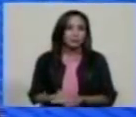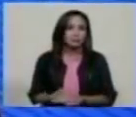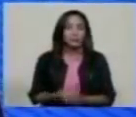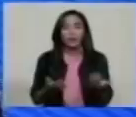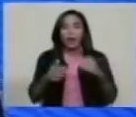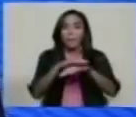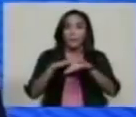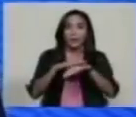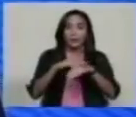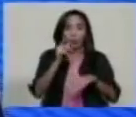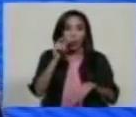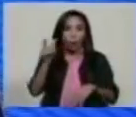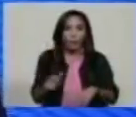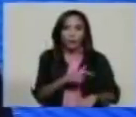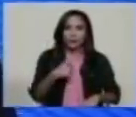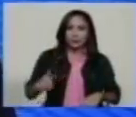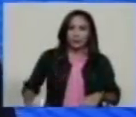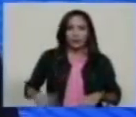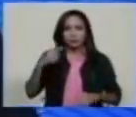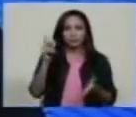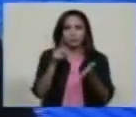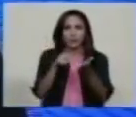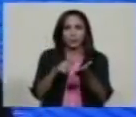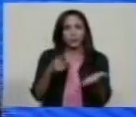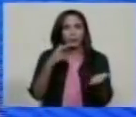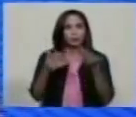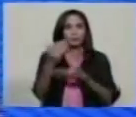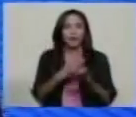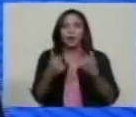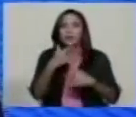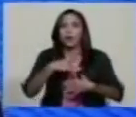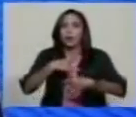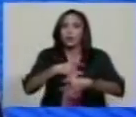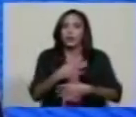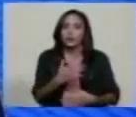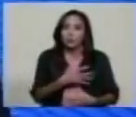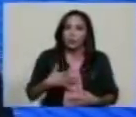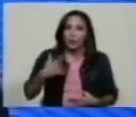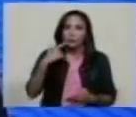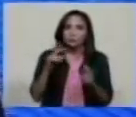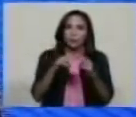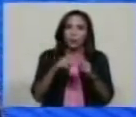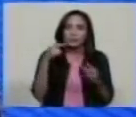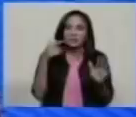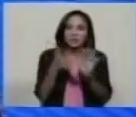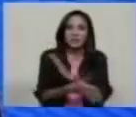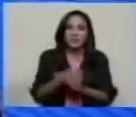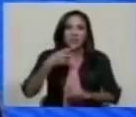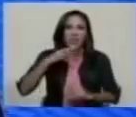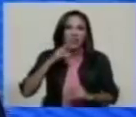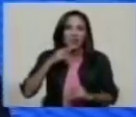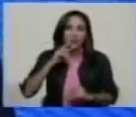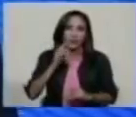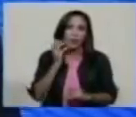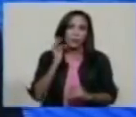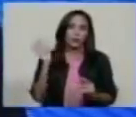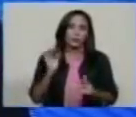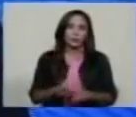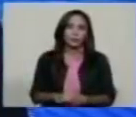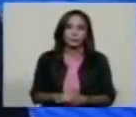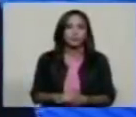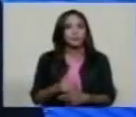Comercio en China, en persona, cuando estuvimos allá, nos dijo que estaba interesado en todo el café arábico nuestro. Eso ha hecho que el sector nuestro